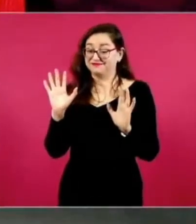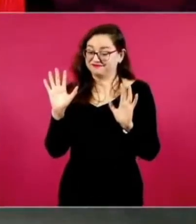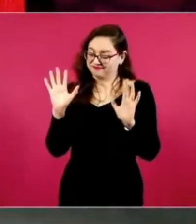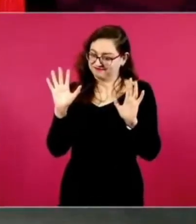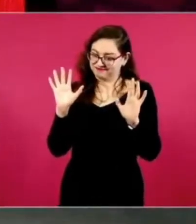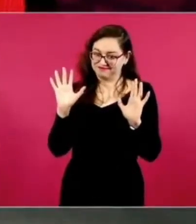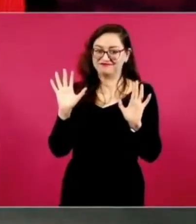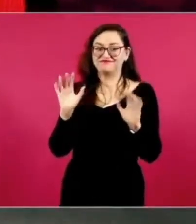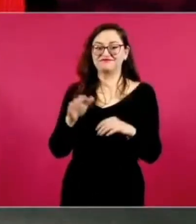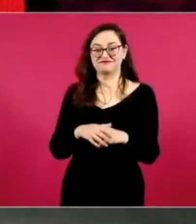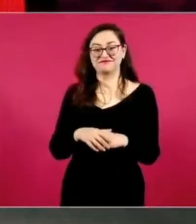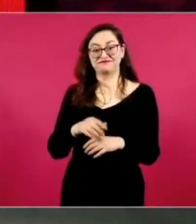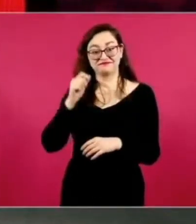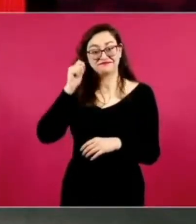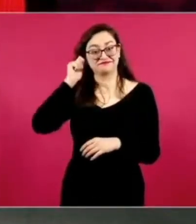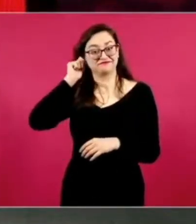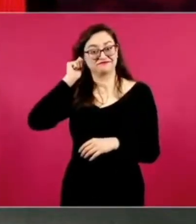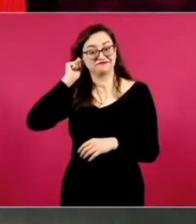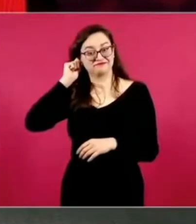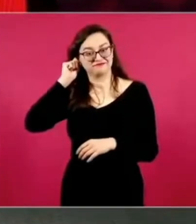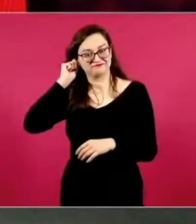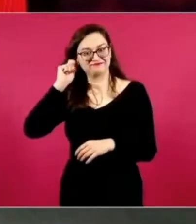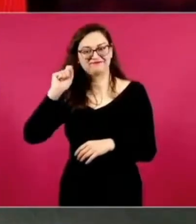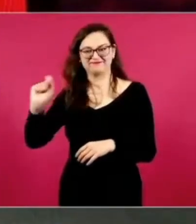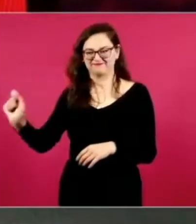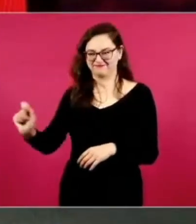los jalaría de las orejas,